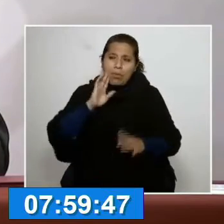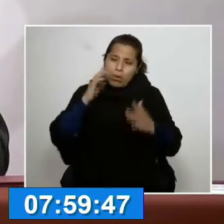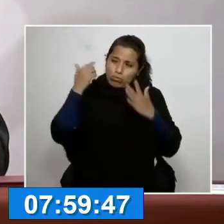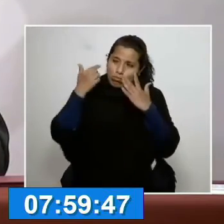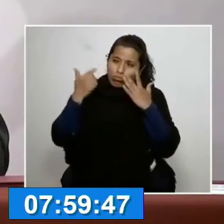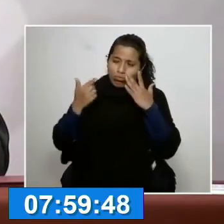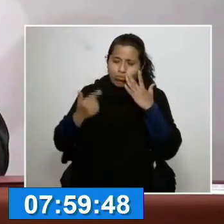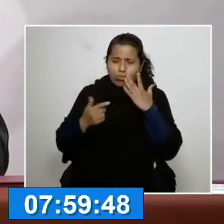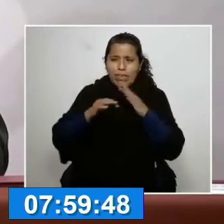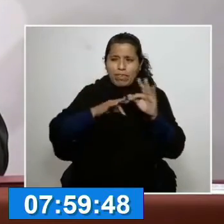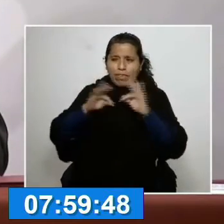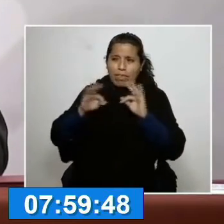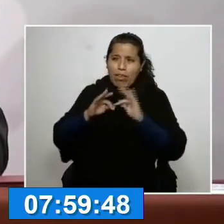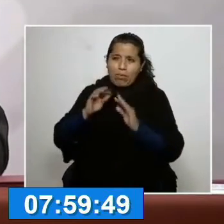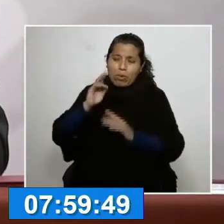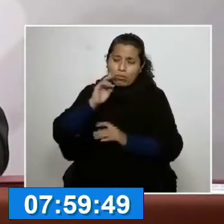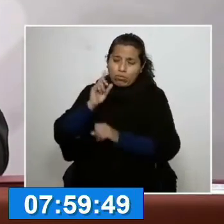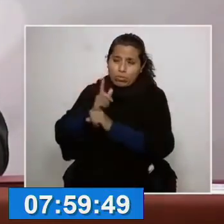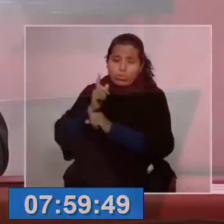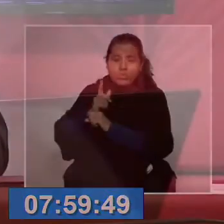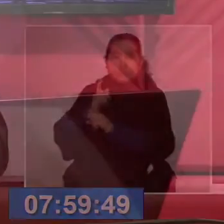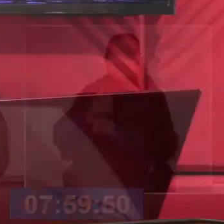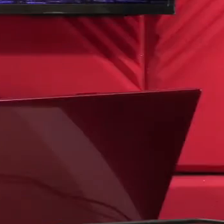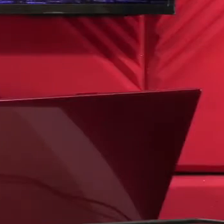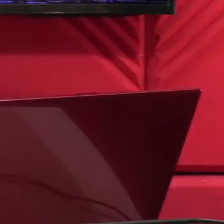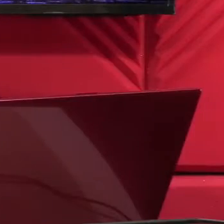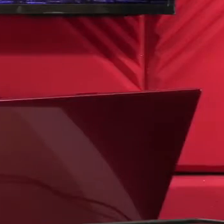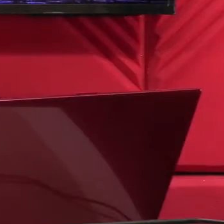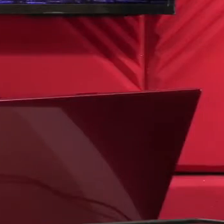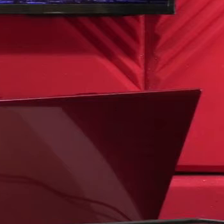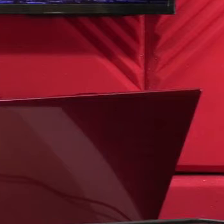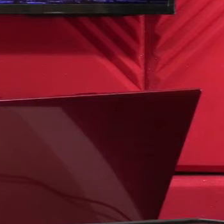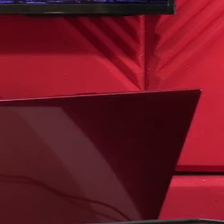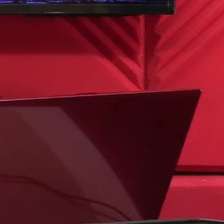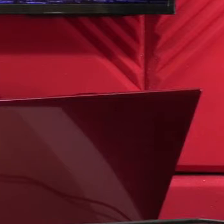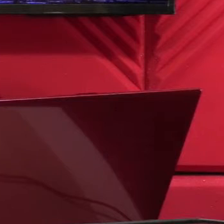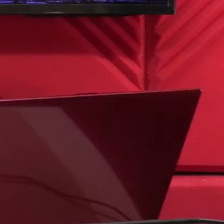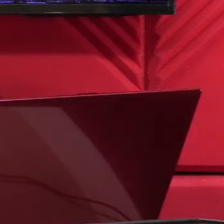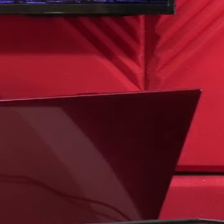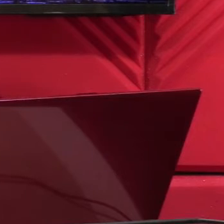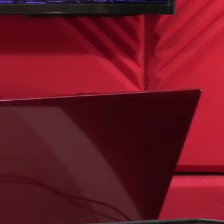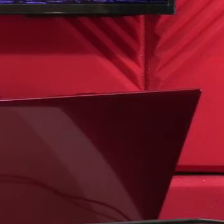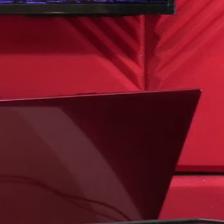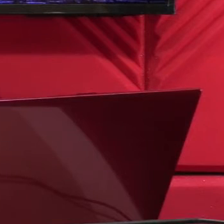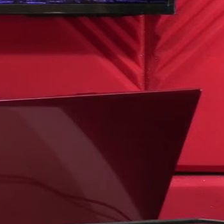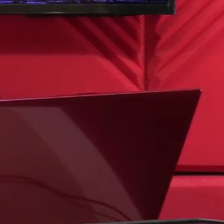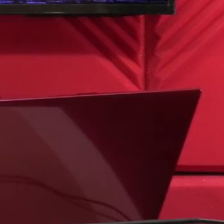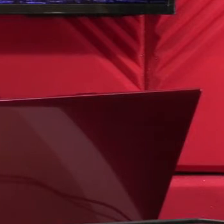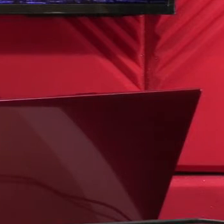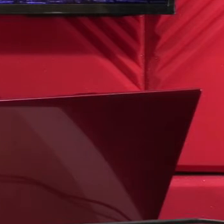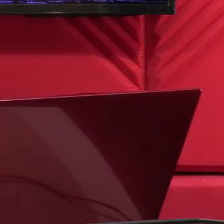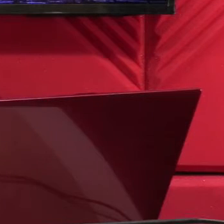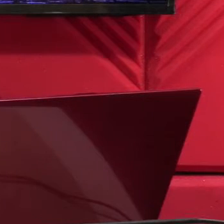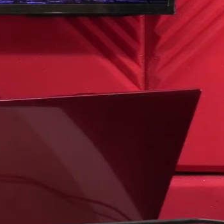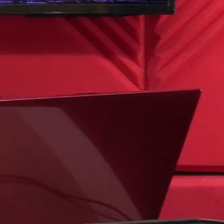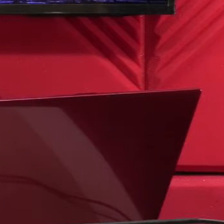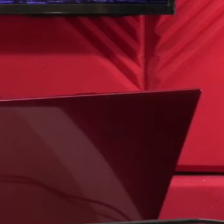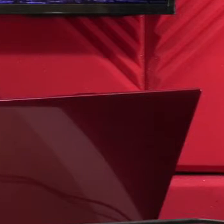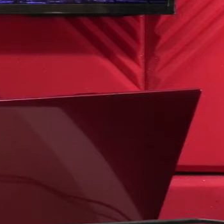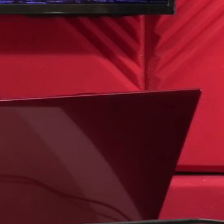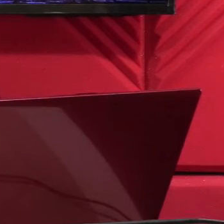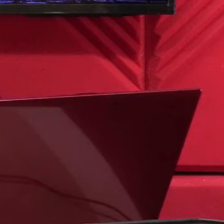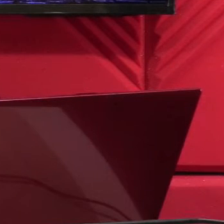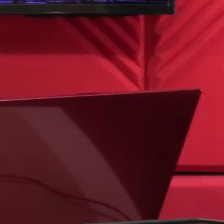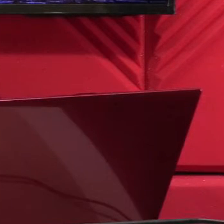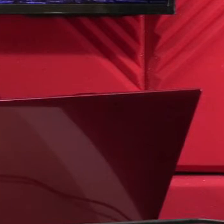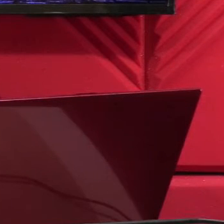temporada de lluvia. En educación, la secretaria Delfina Gómez Álvarez